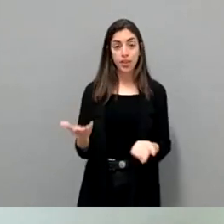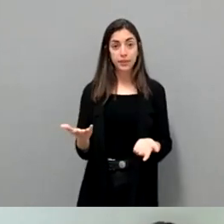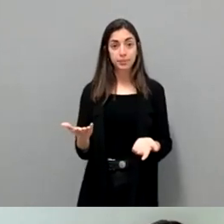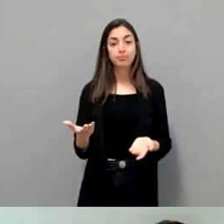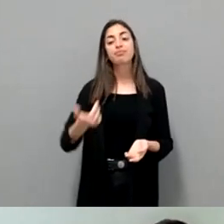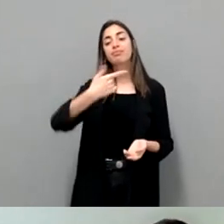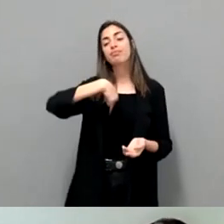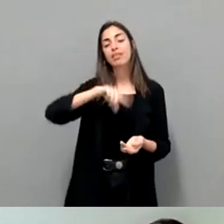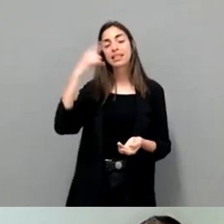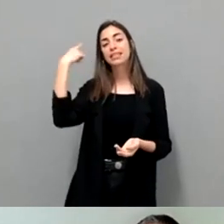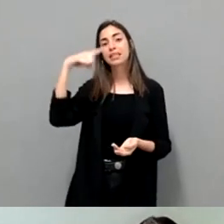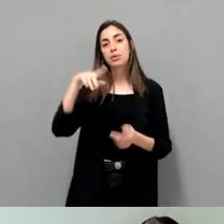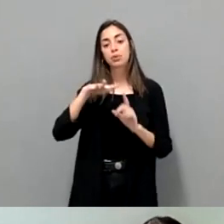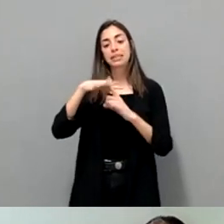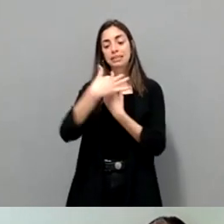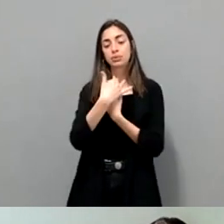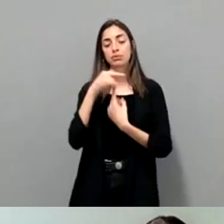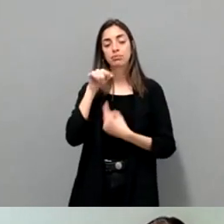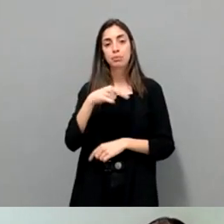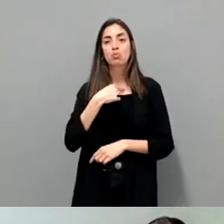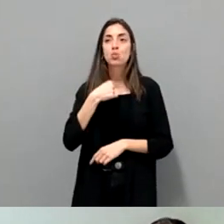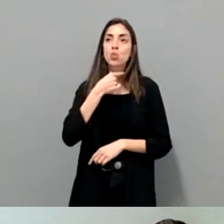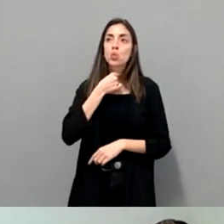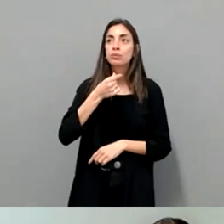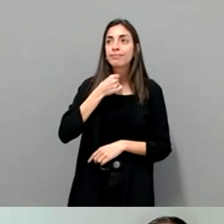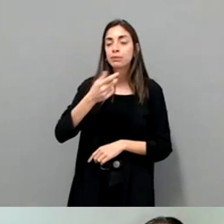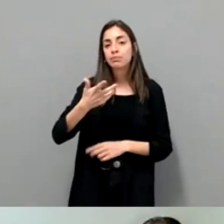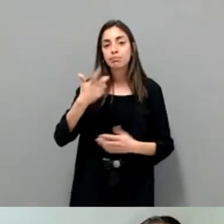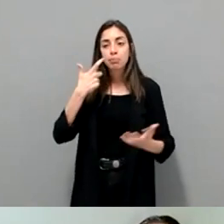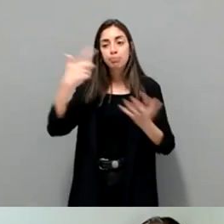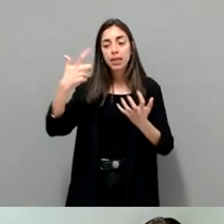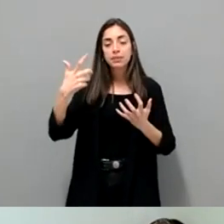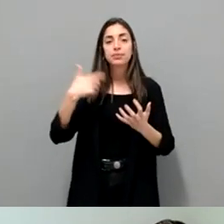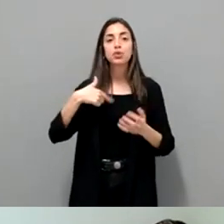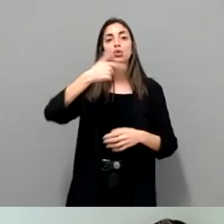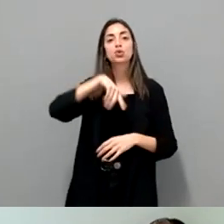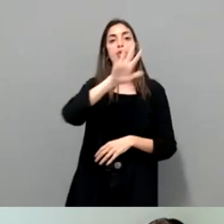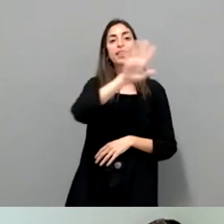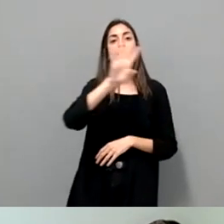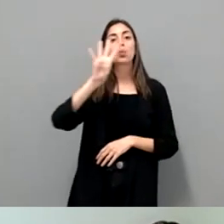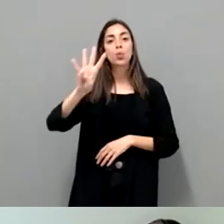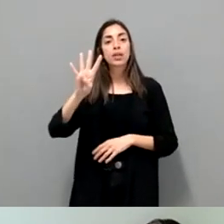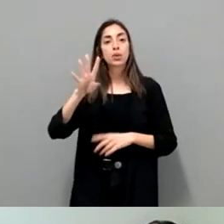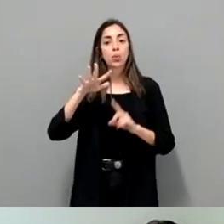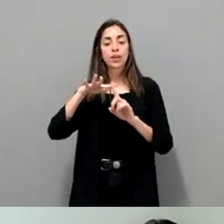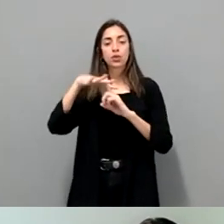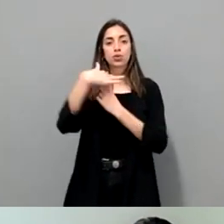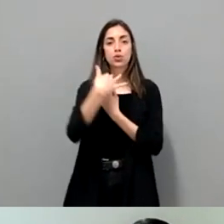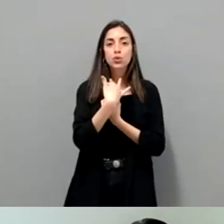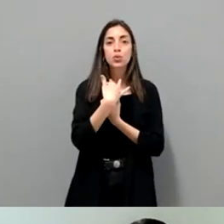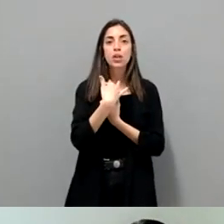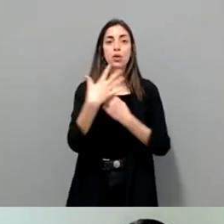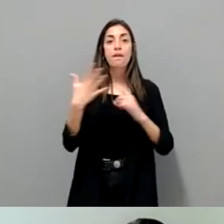Sabemos, en este caso me gustaría, porque creo que es importante destacar que tenemos 54 casos de